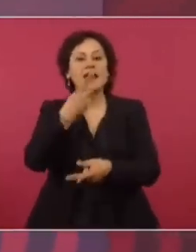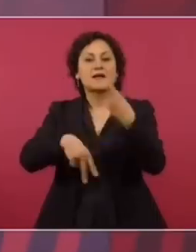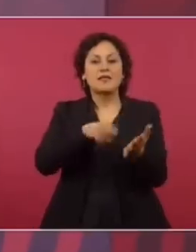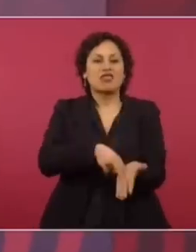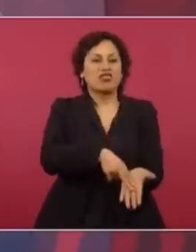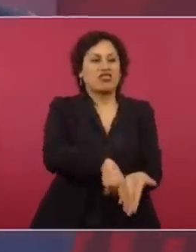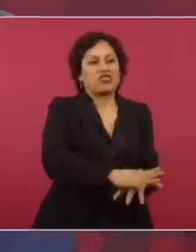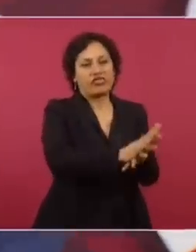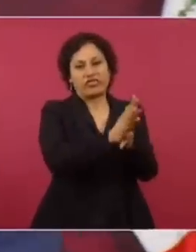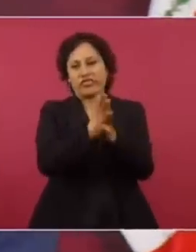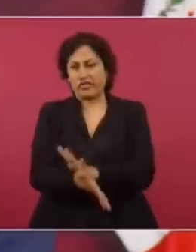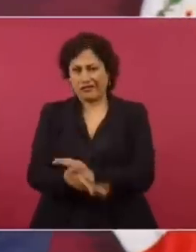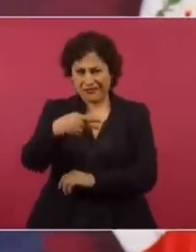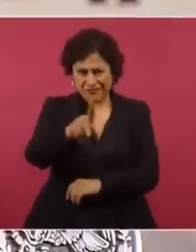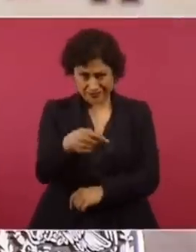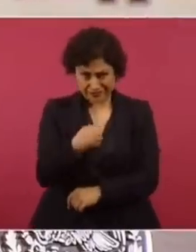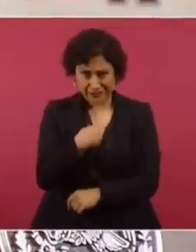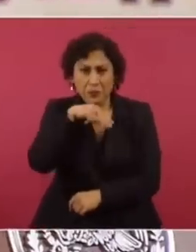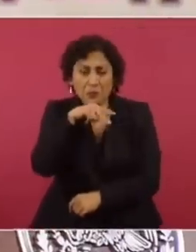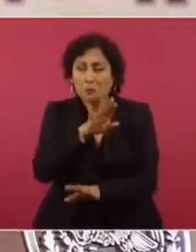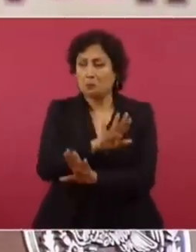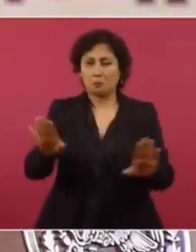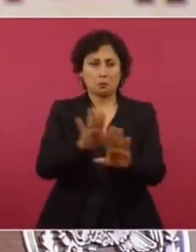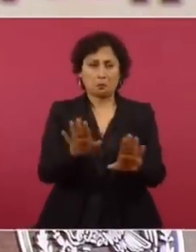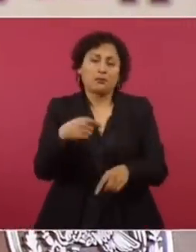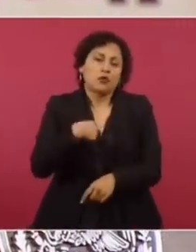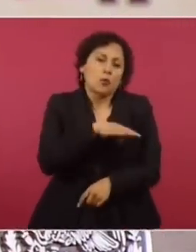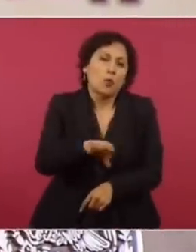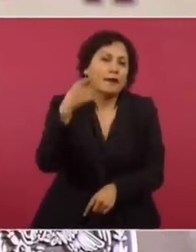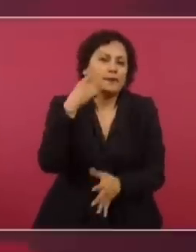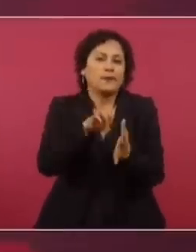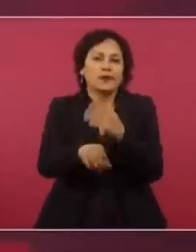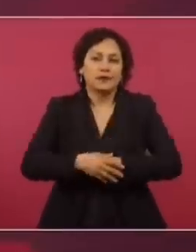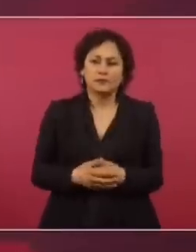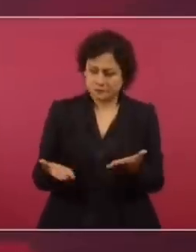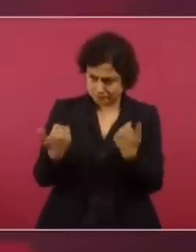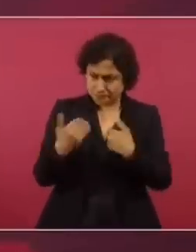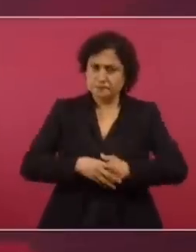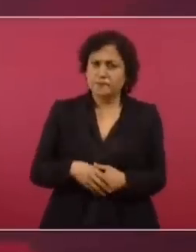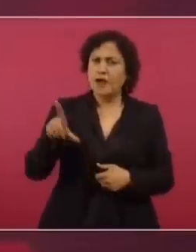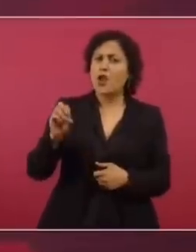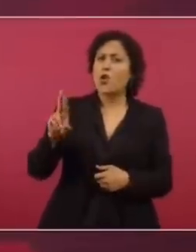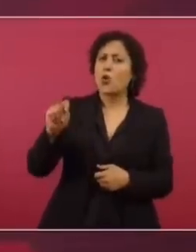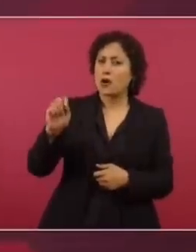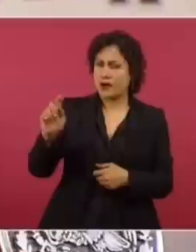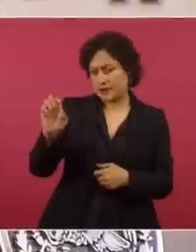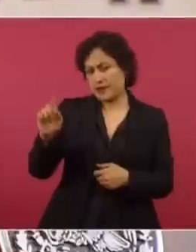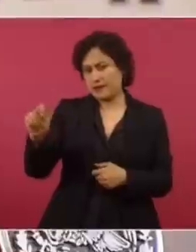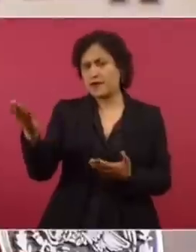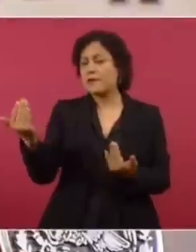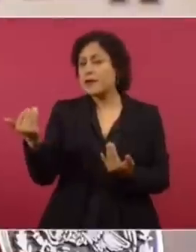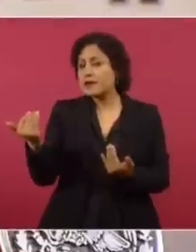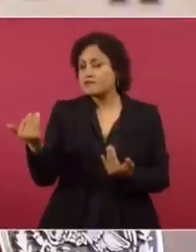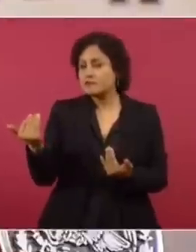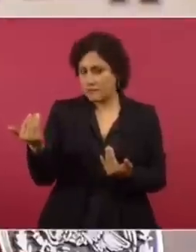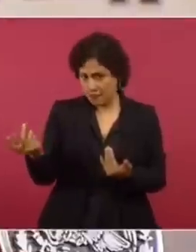Porque yo le puedo decir, a ver, vamos, Loret de Mola, a hacer